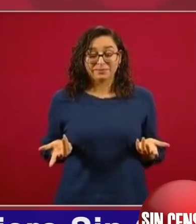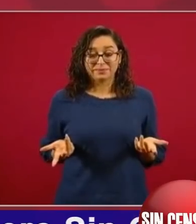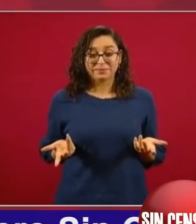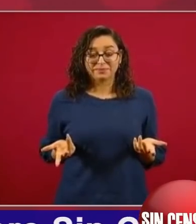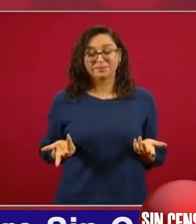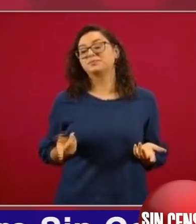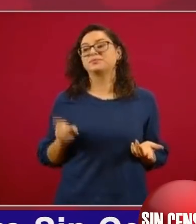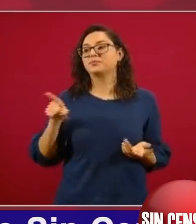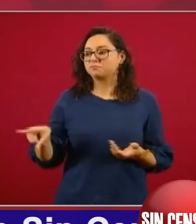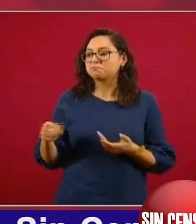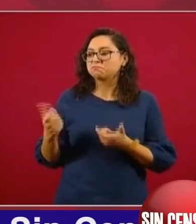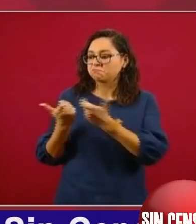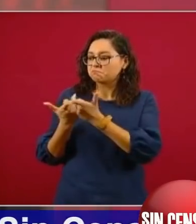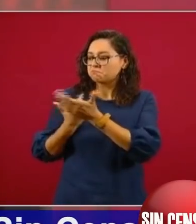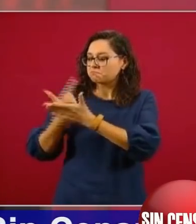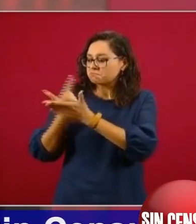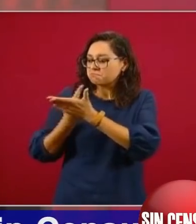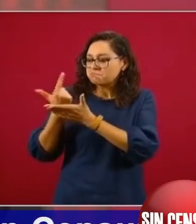es economista,